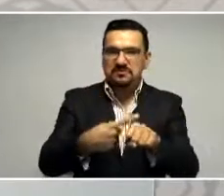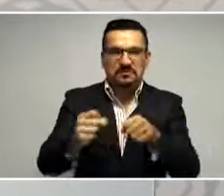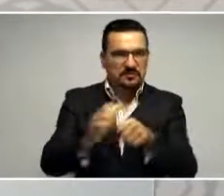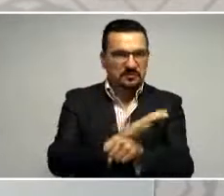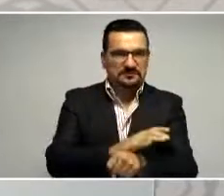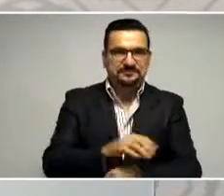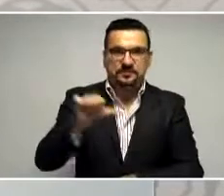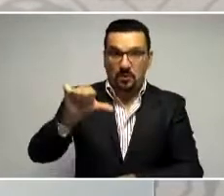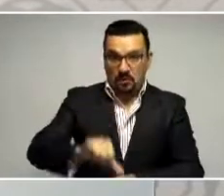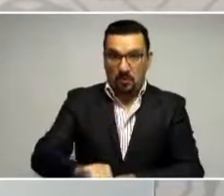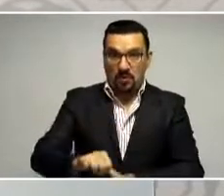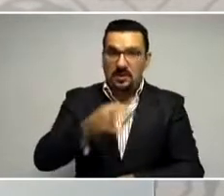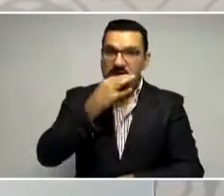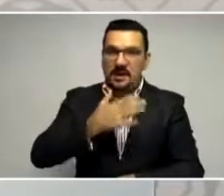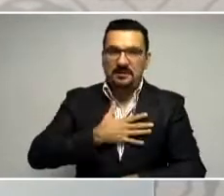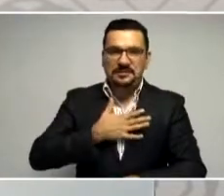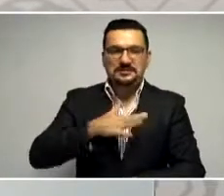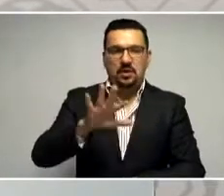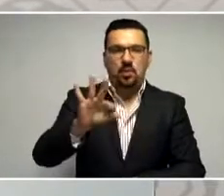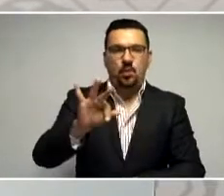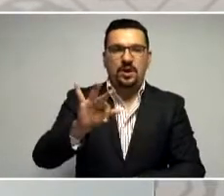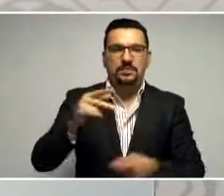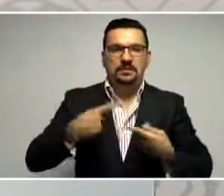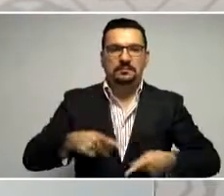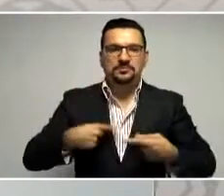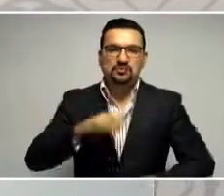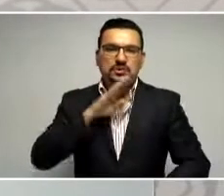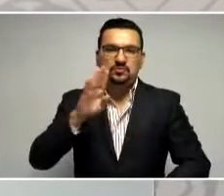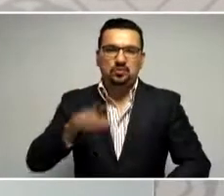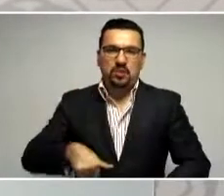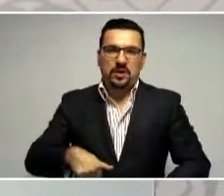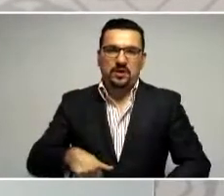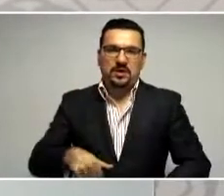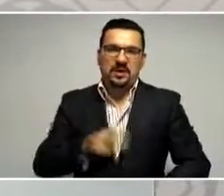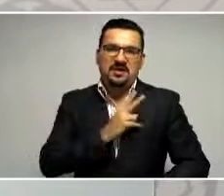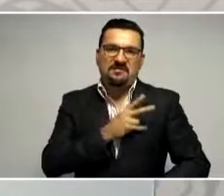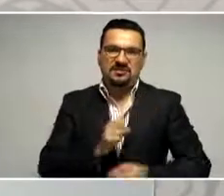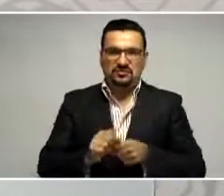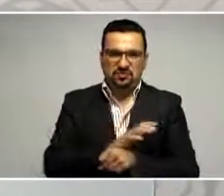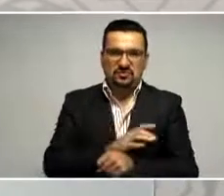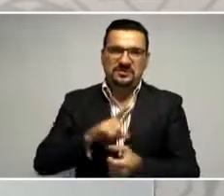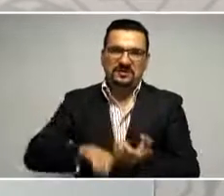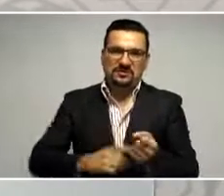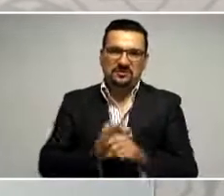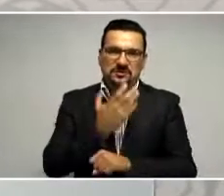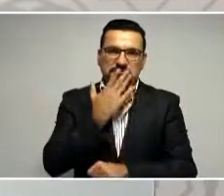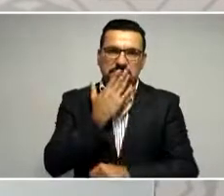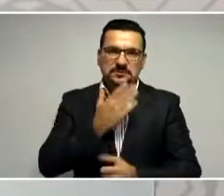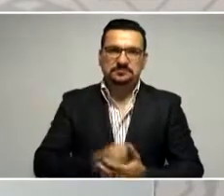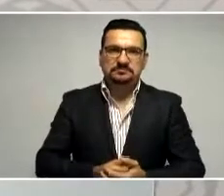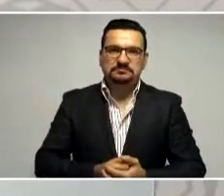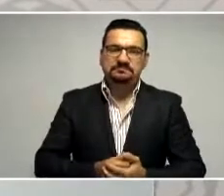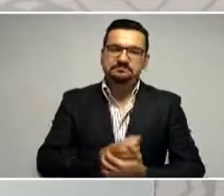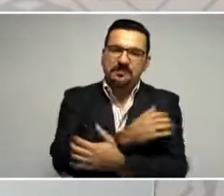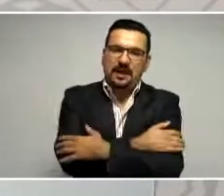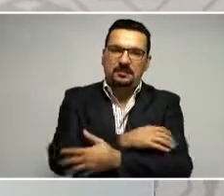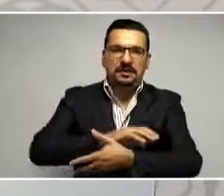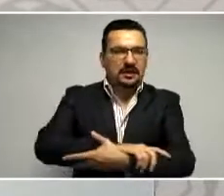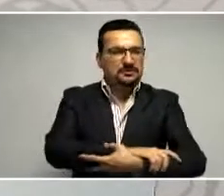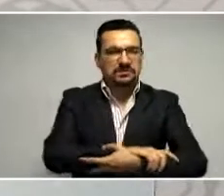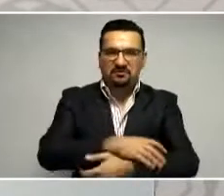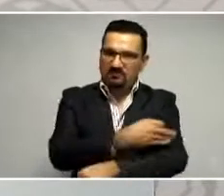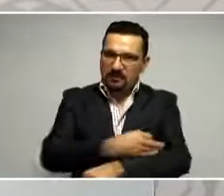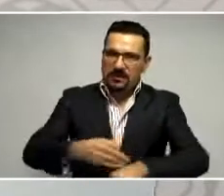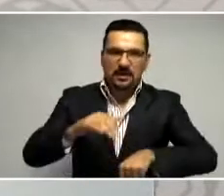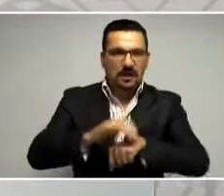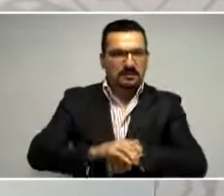Este día se confirmaron 40 decesos más por COVID-19 en nuestro estado. Un abrazo solidario a familiares